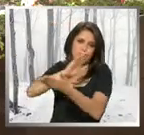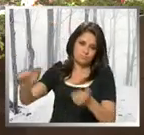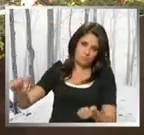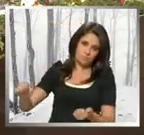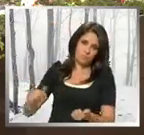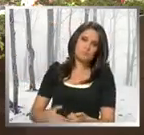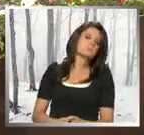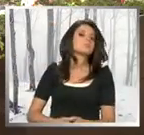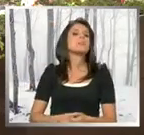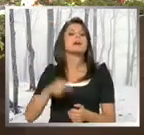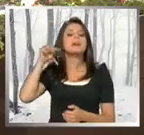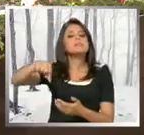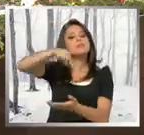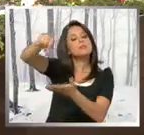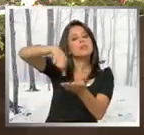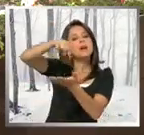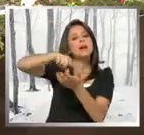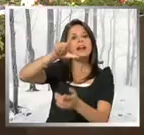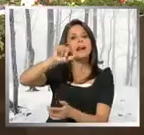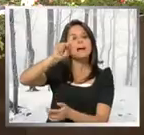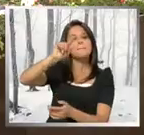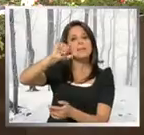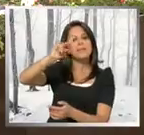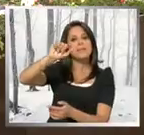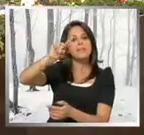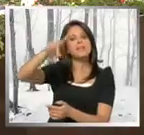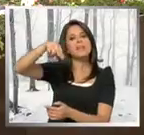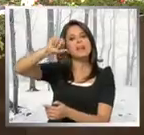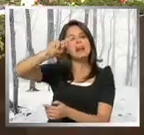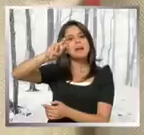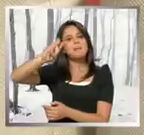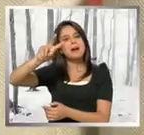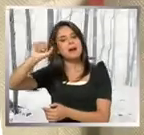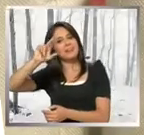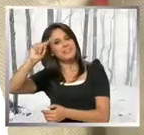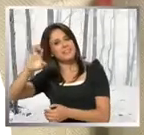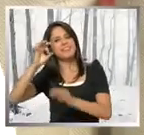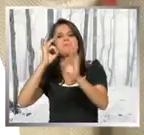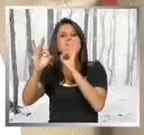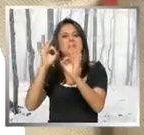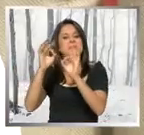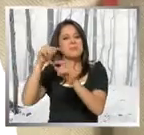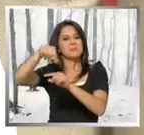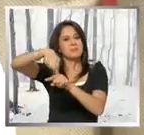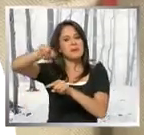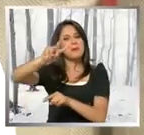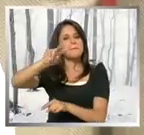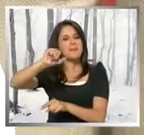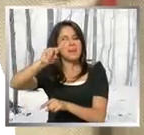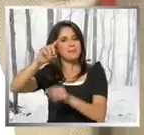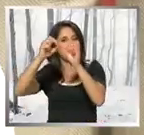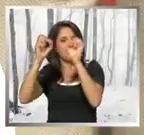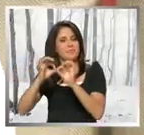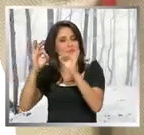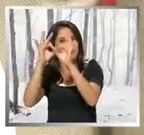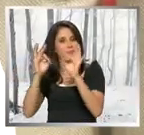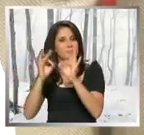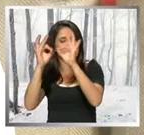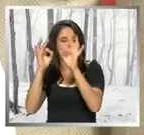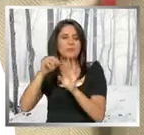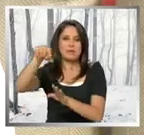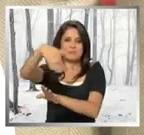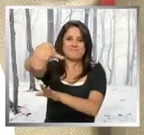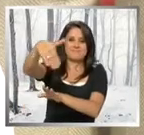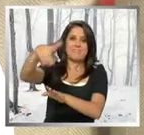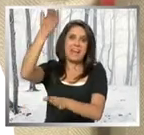¿no? Una zona es La Piedad Narvarte, el viaducto es Río de la Piedad, y ahí donde estaba el santuario de la Piedad, se